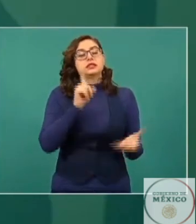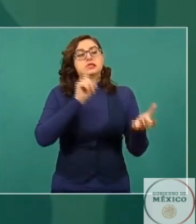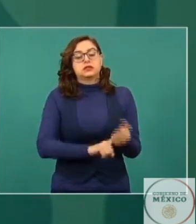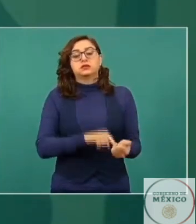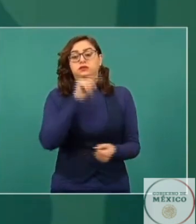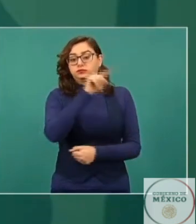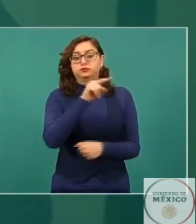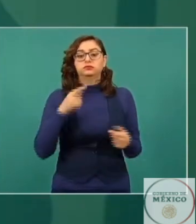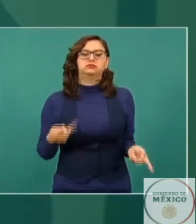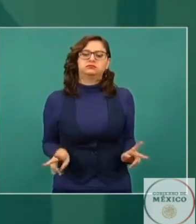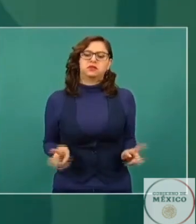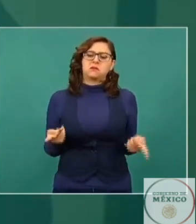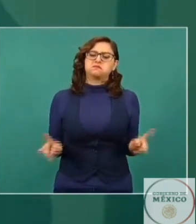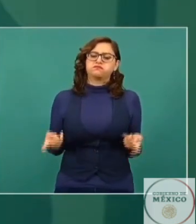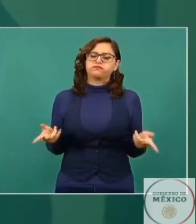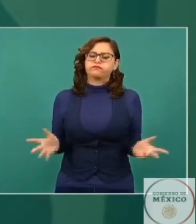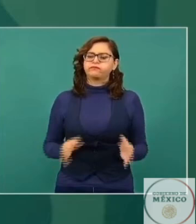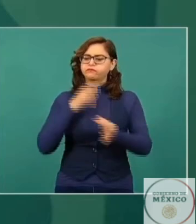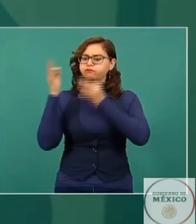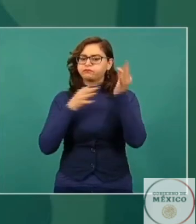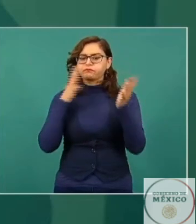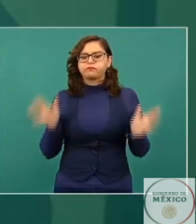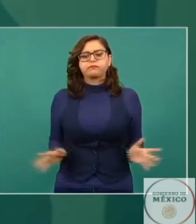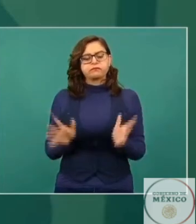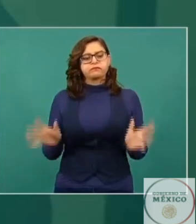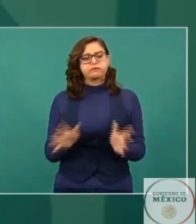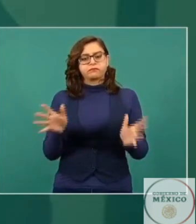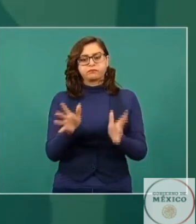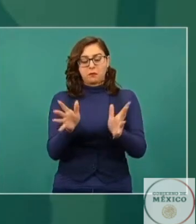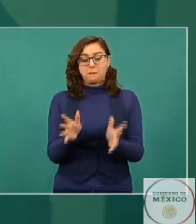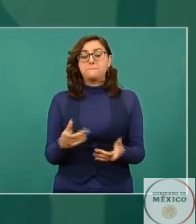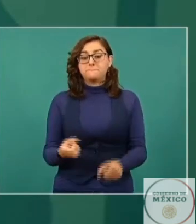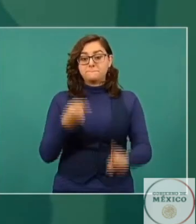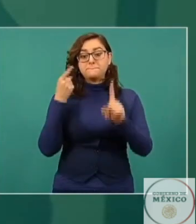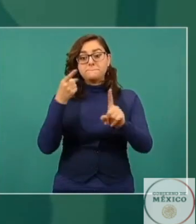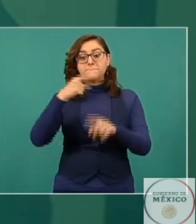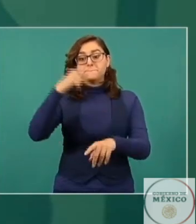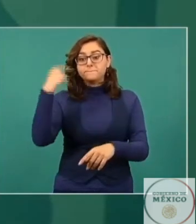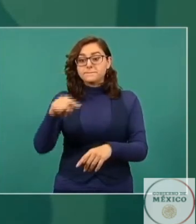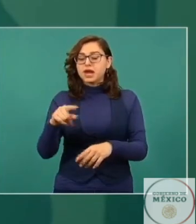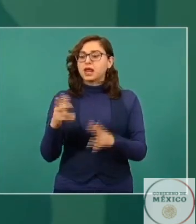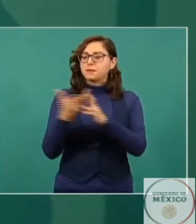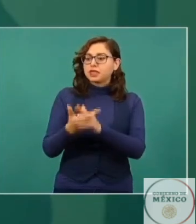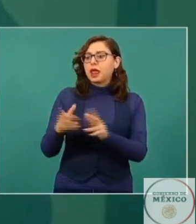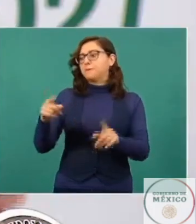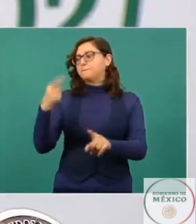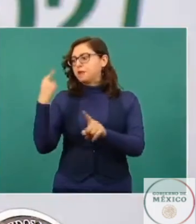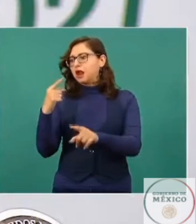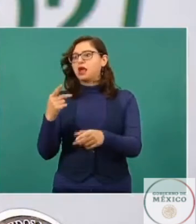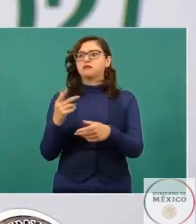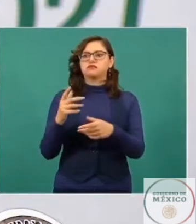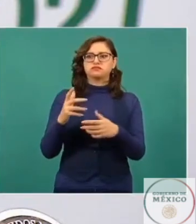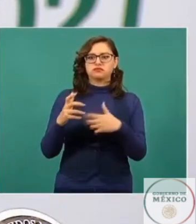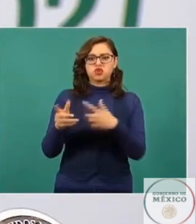que promueve armas que son claramente destinadas a actividades ilícitas o criminales,